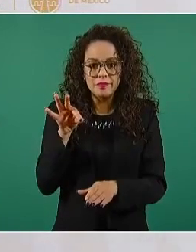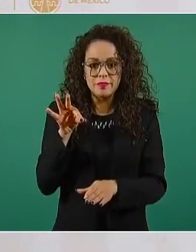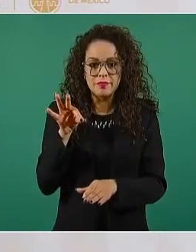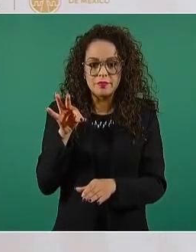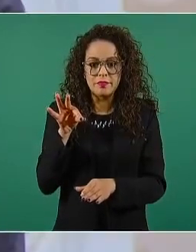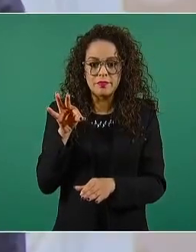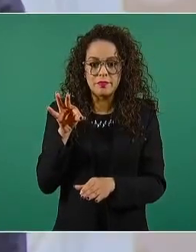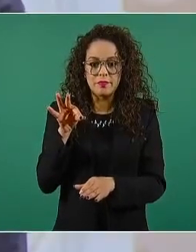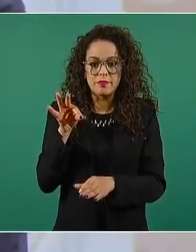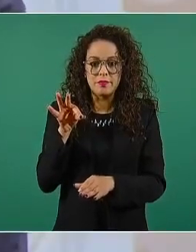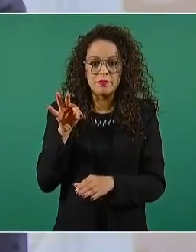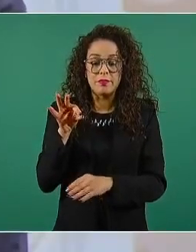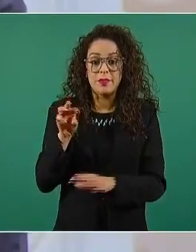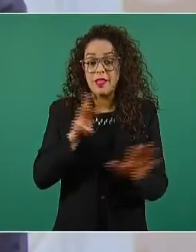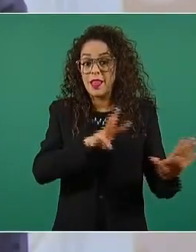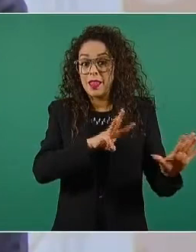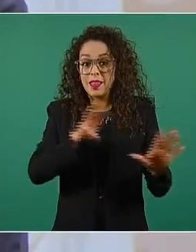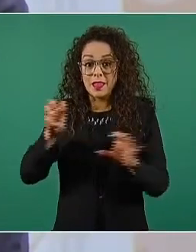300 años.